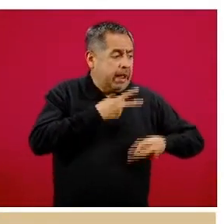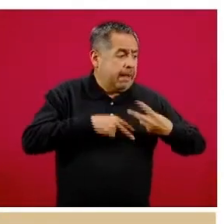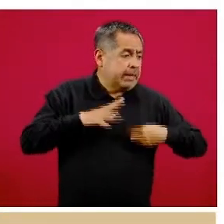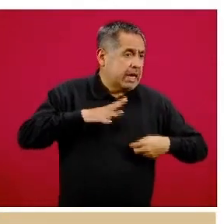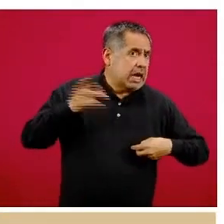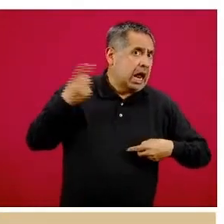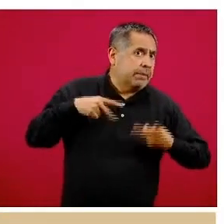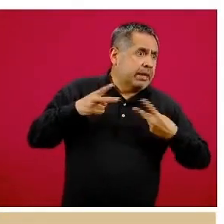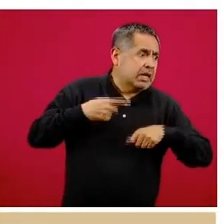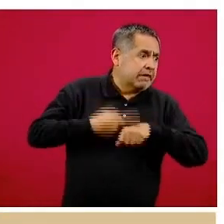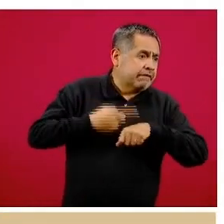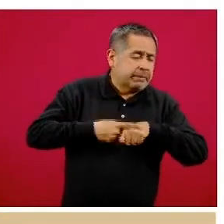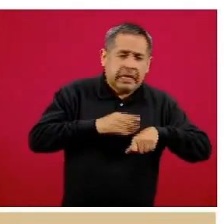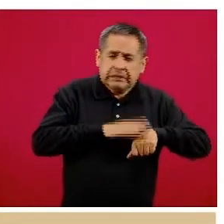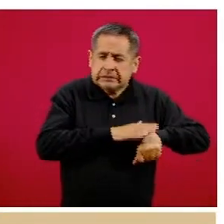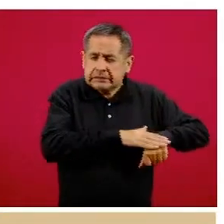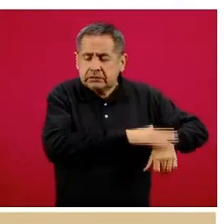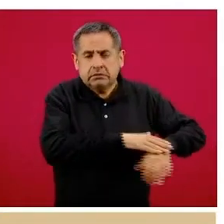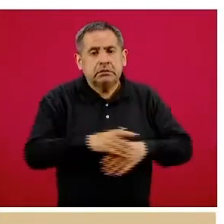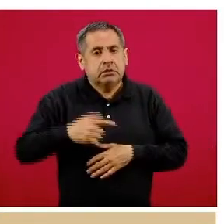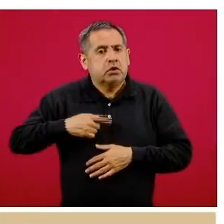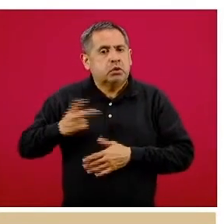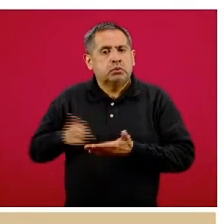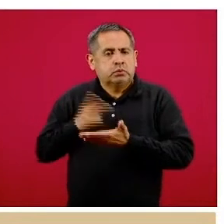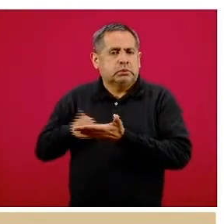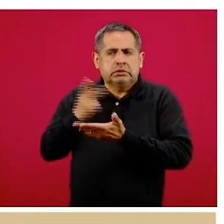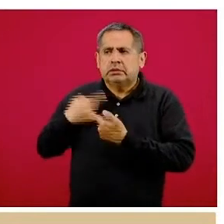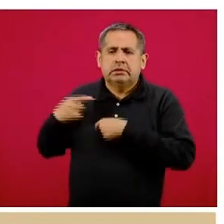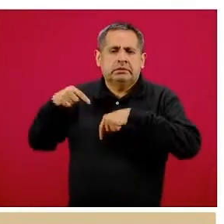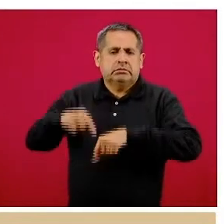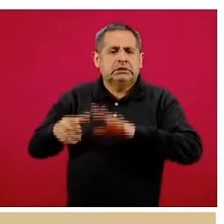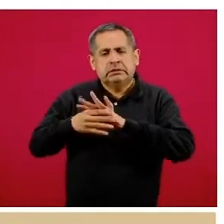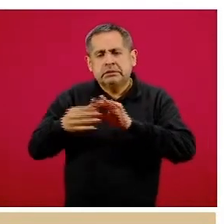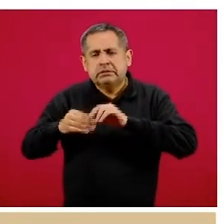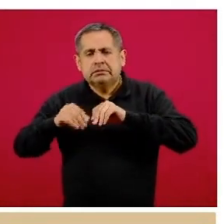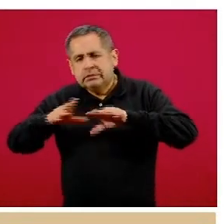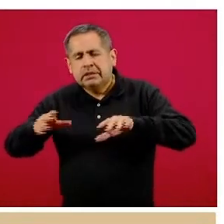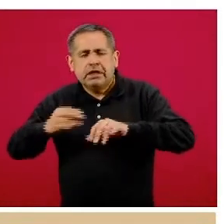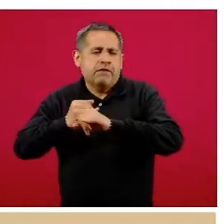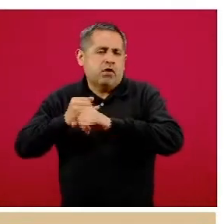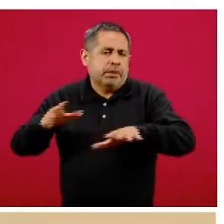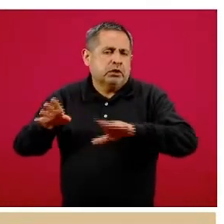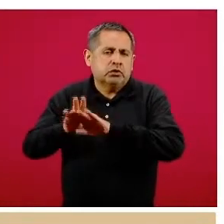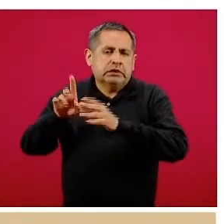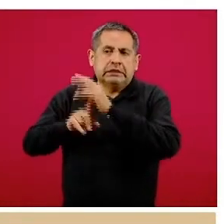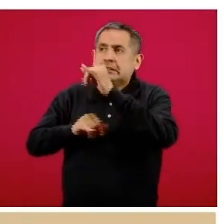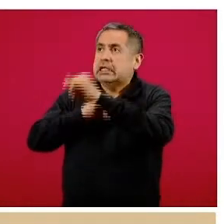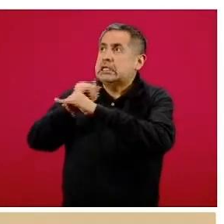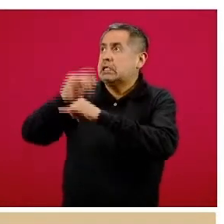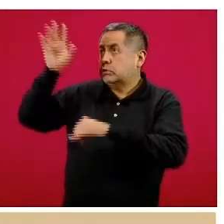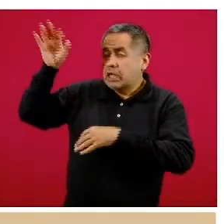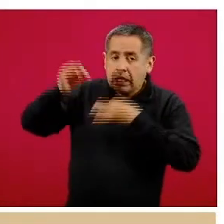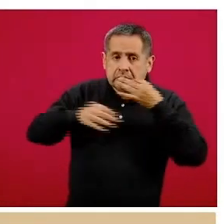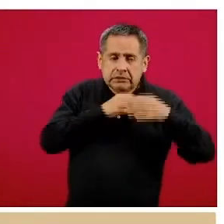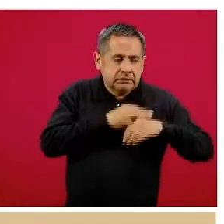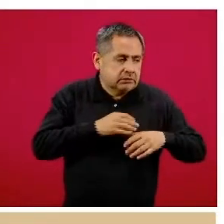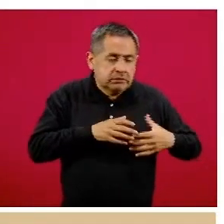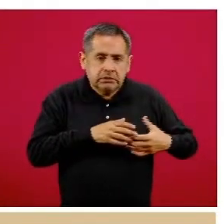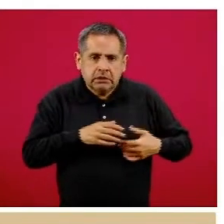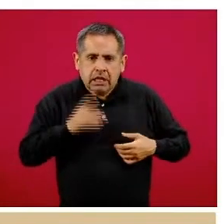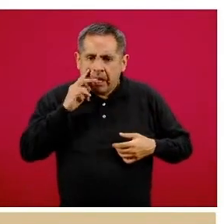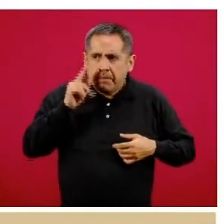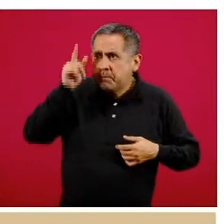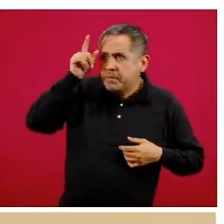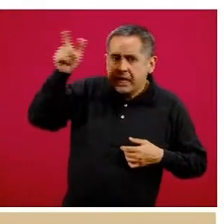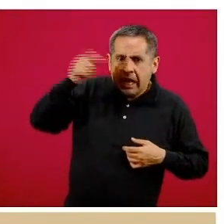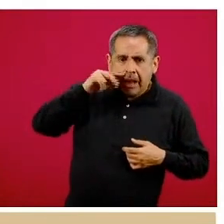He tenido la fortuna de estar varias veces aquí compartiendo con ustedes la información también internacional del panorama, que precisamente también